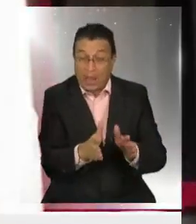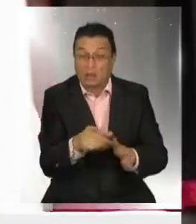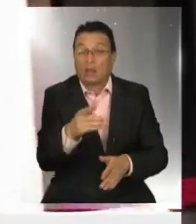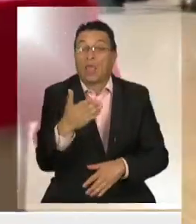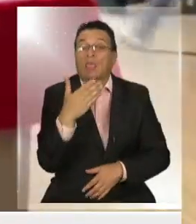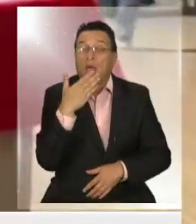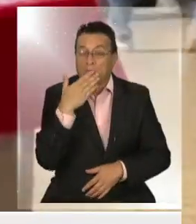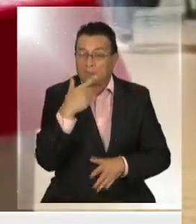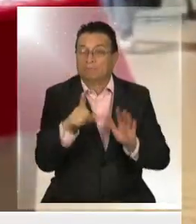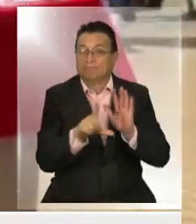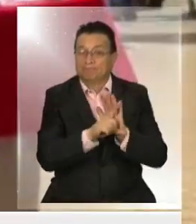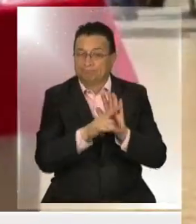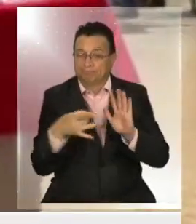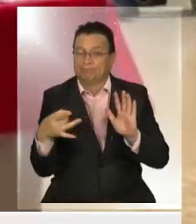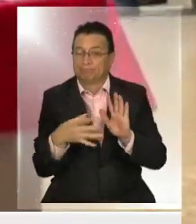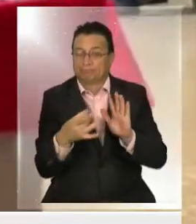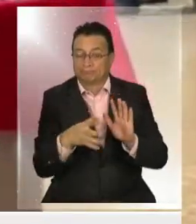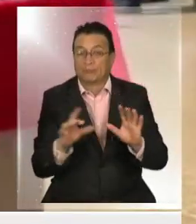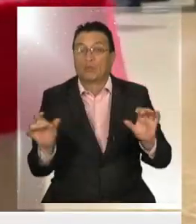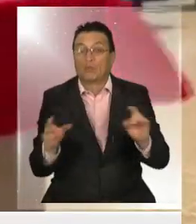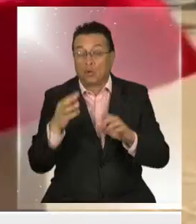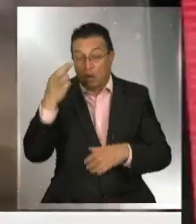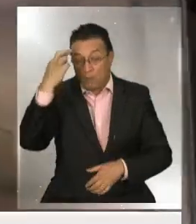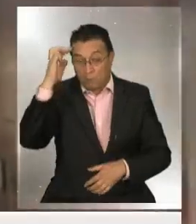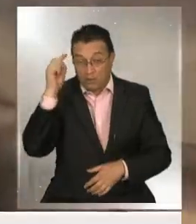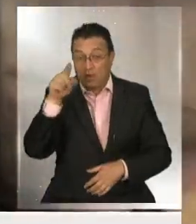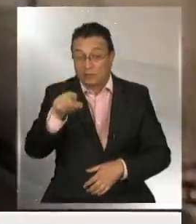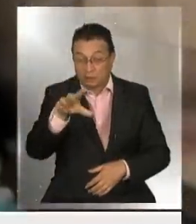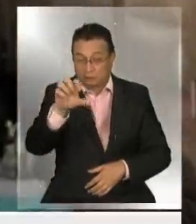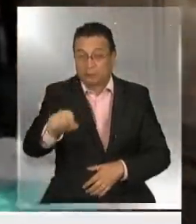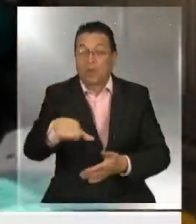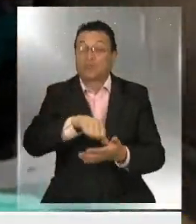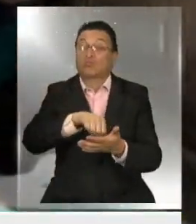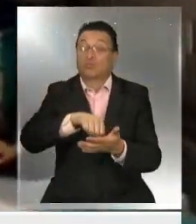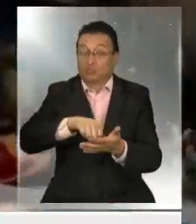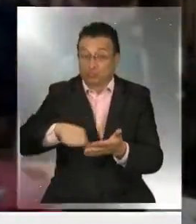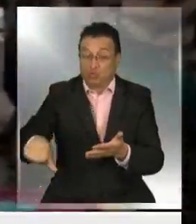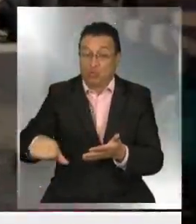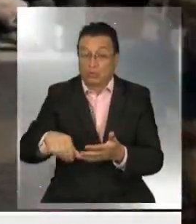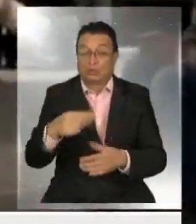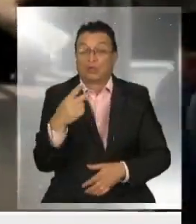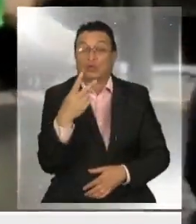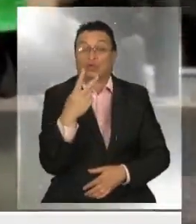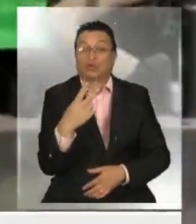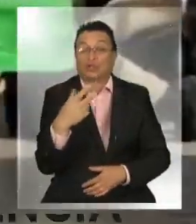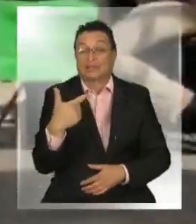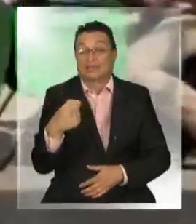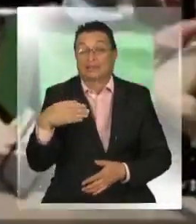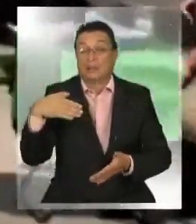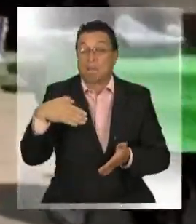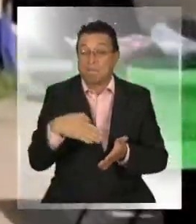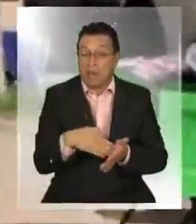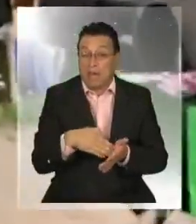comete una falta que en el caso de Providencia se castiga con una multa de 270 mil pesos.